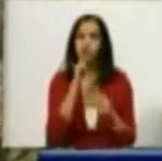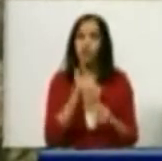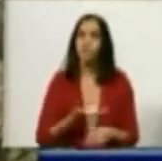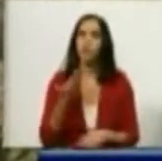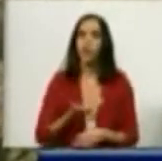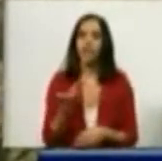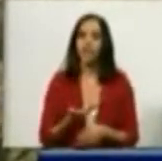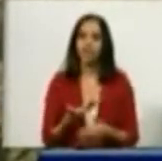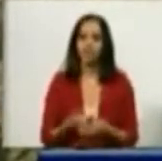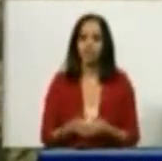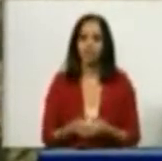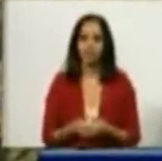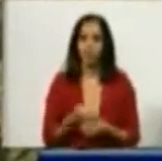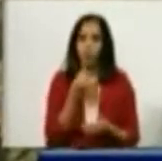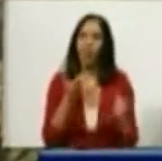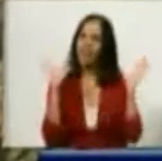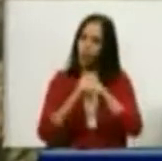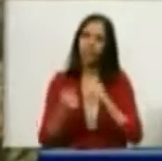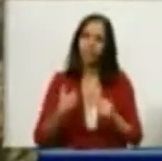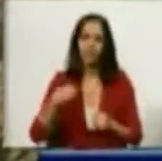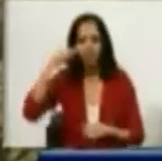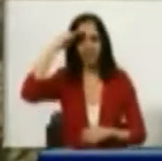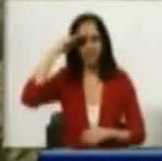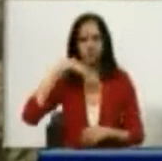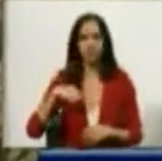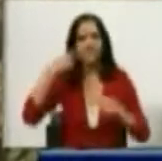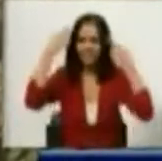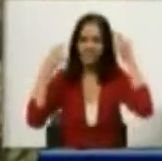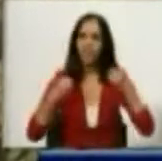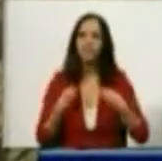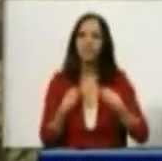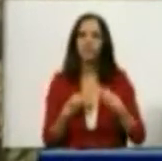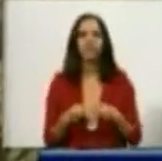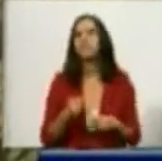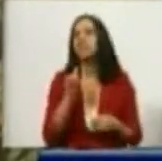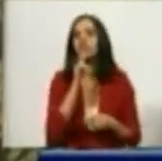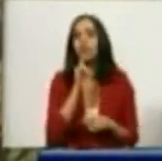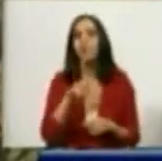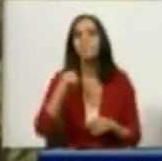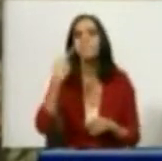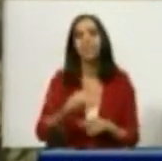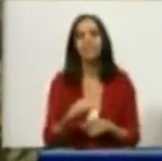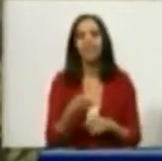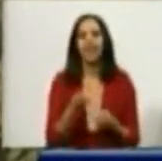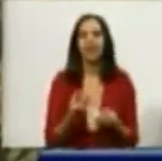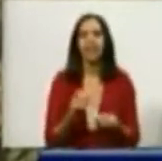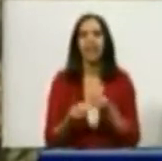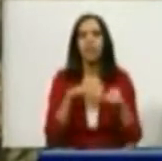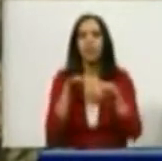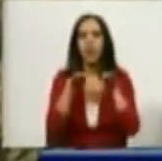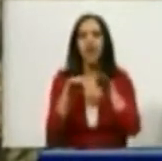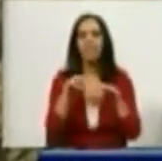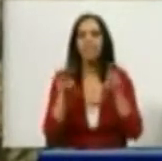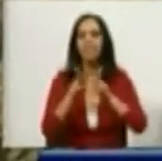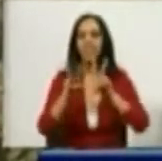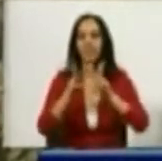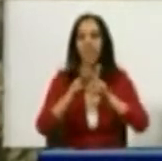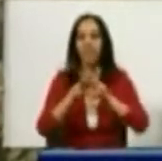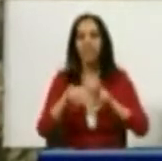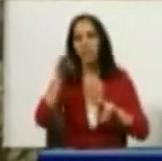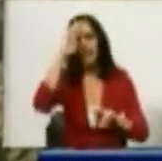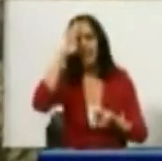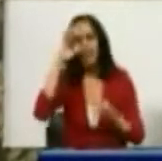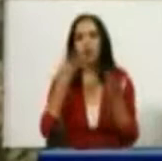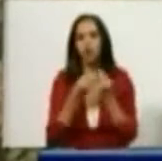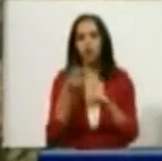Vale Buenas noches mi capitán Chávez vive le informo que mañana se efectuará el jueves de vivienda en el estado barinas en compañía del gobernador